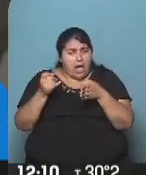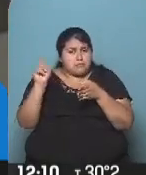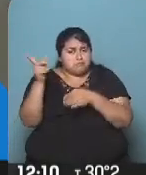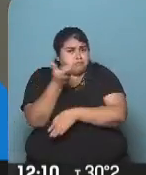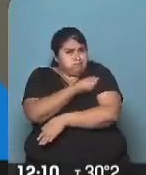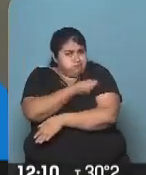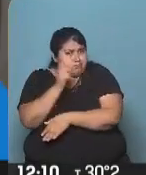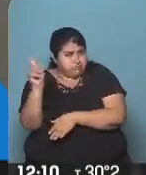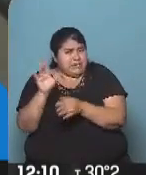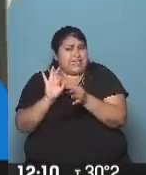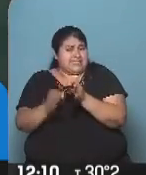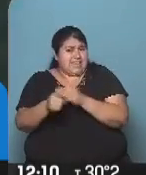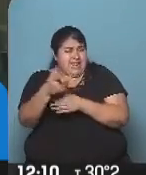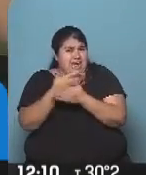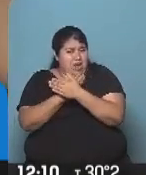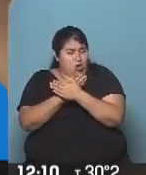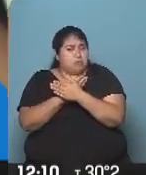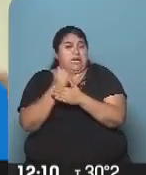vacunatorio que es